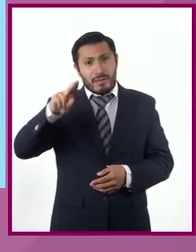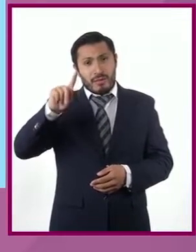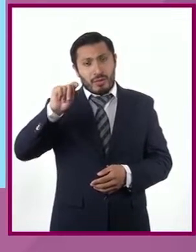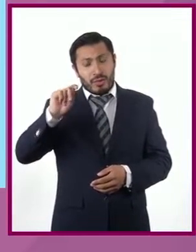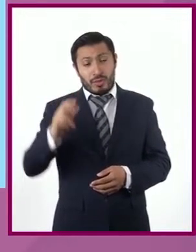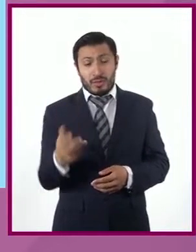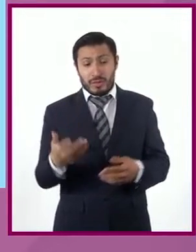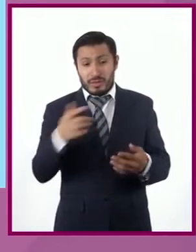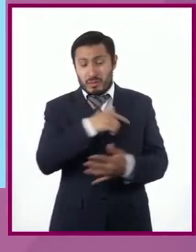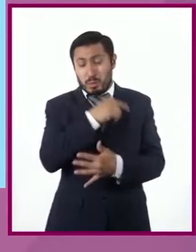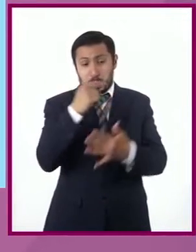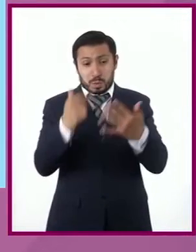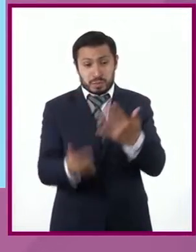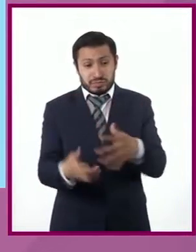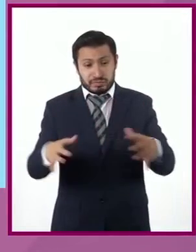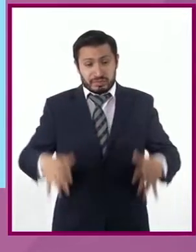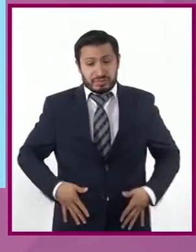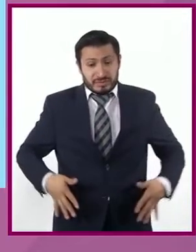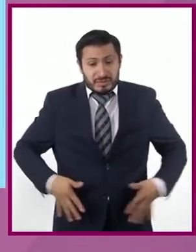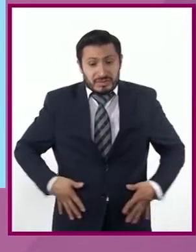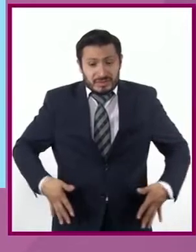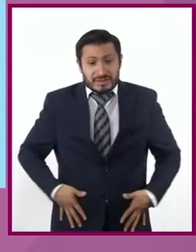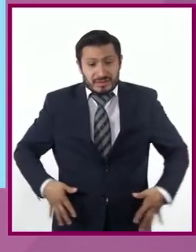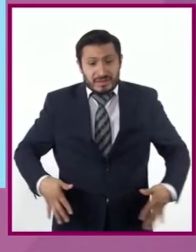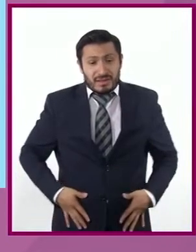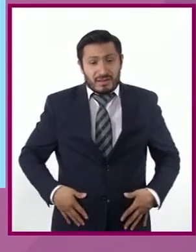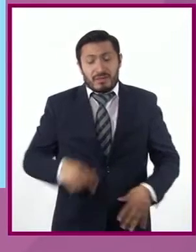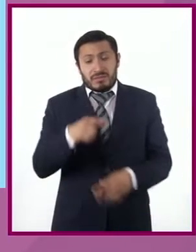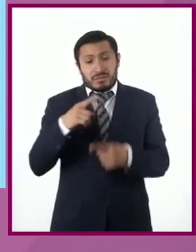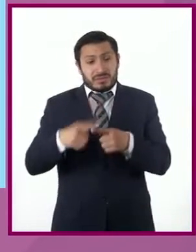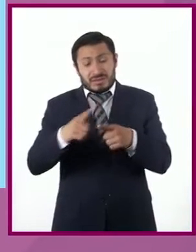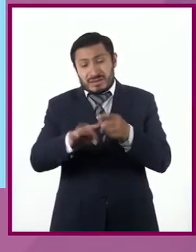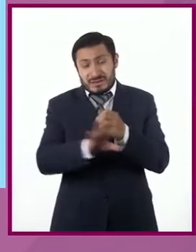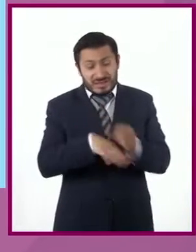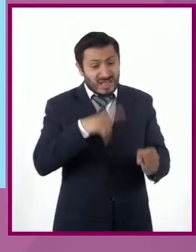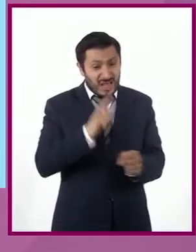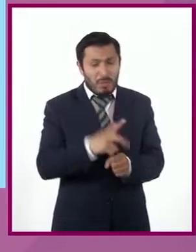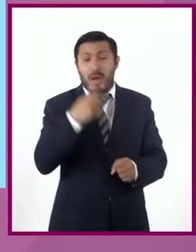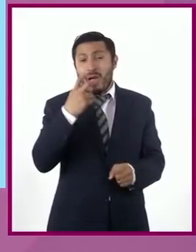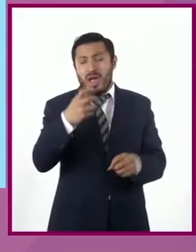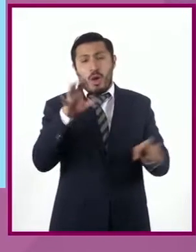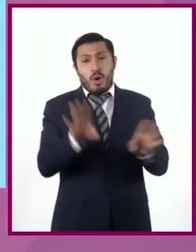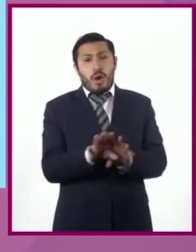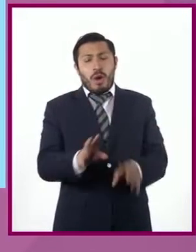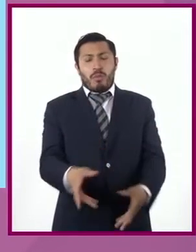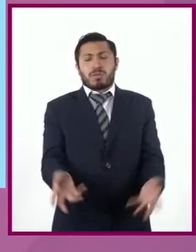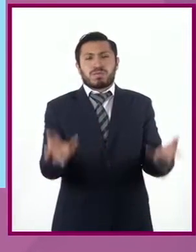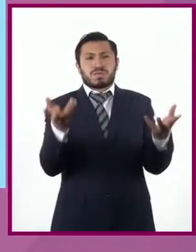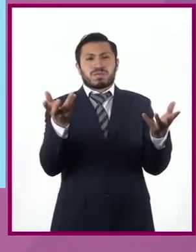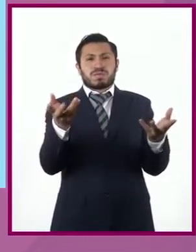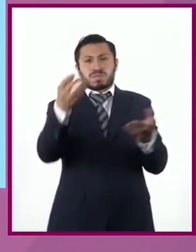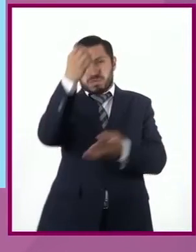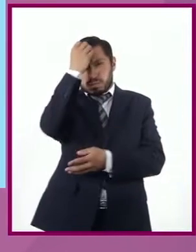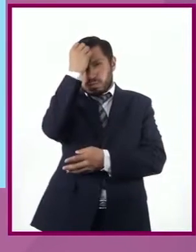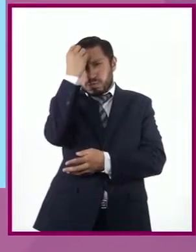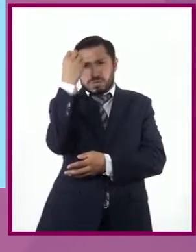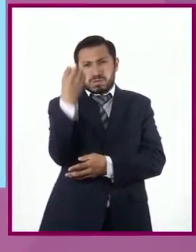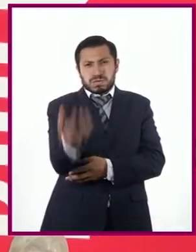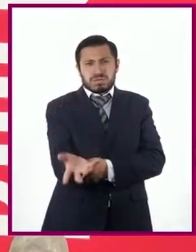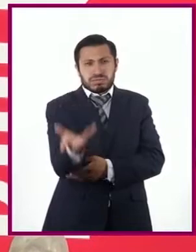gliptodontes y grandes huesos de pelvis de megaterios, que son esos ancestros perezosos que aparecen en algunas